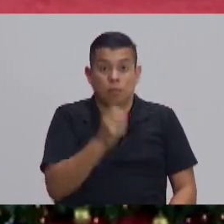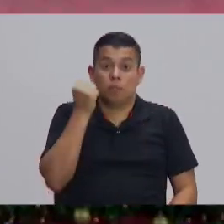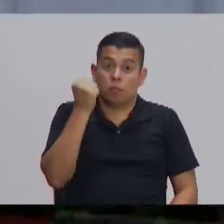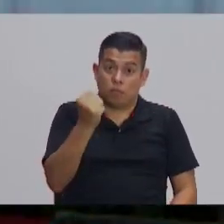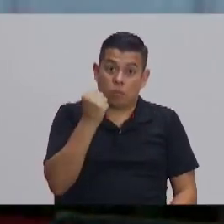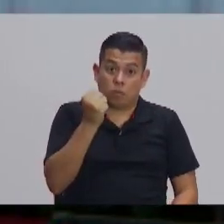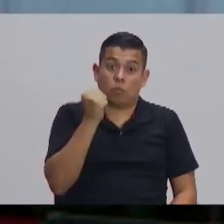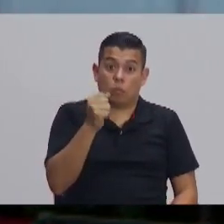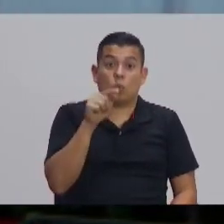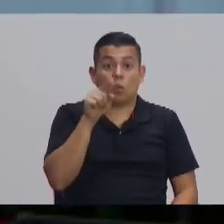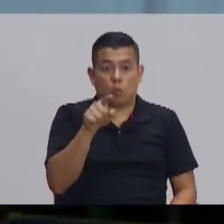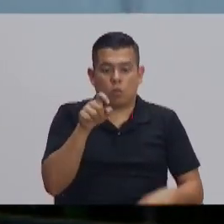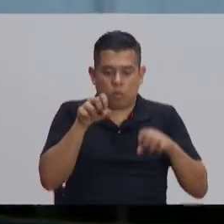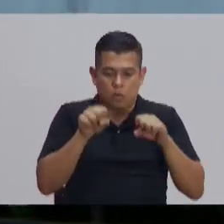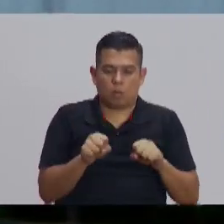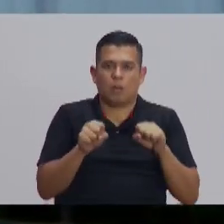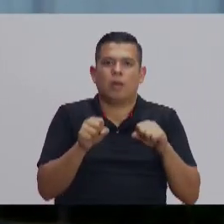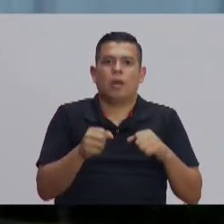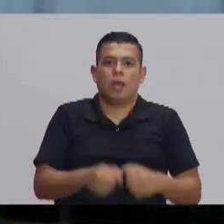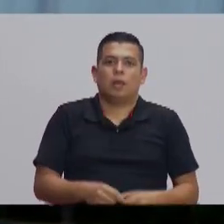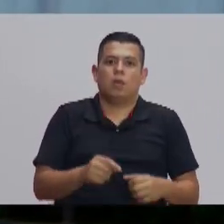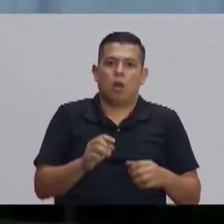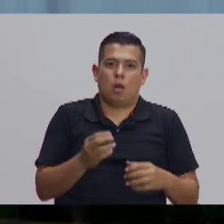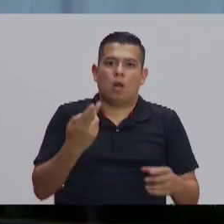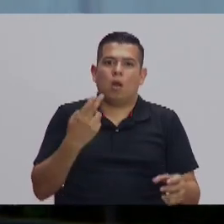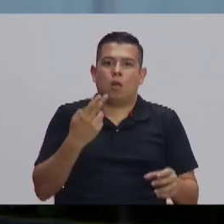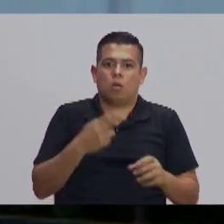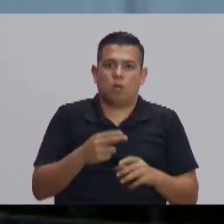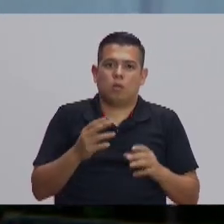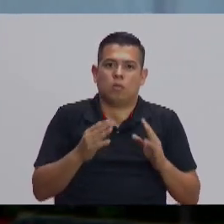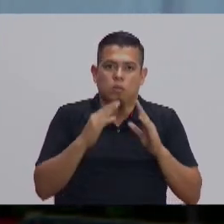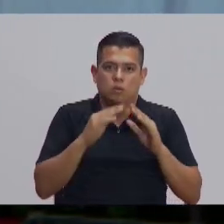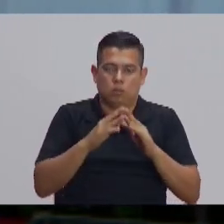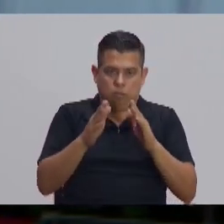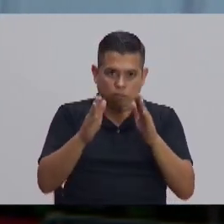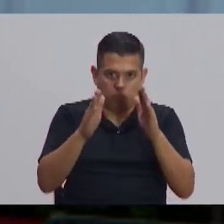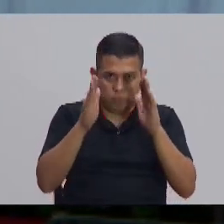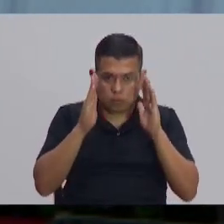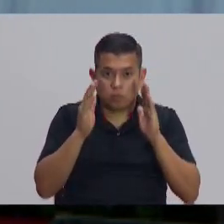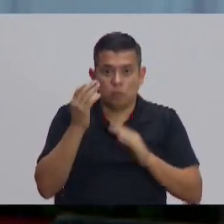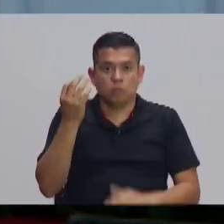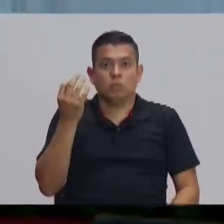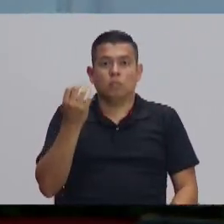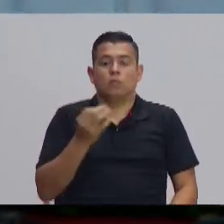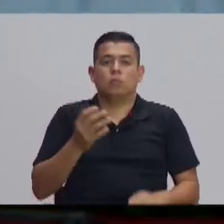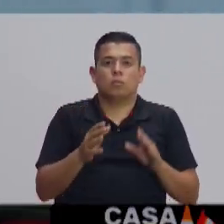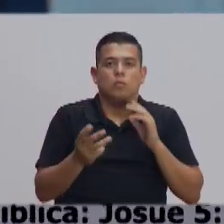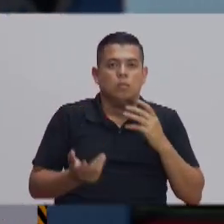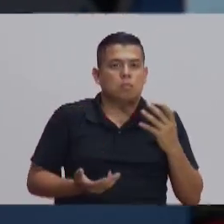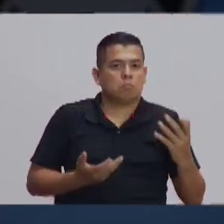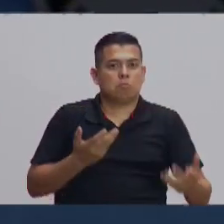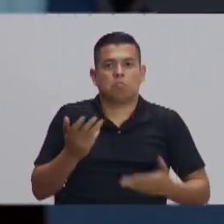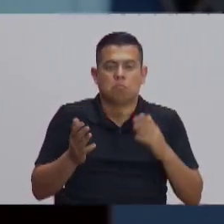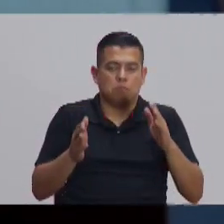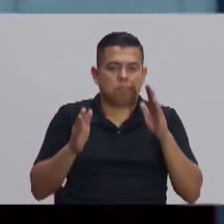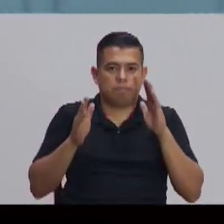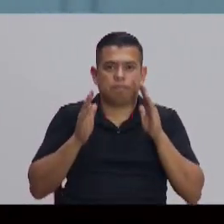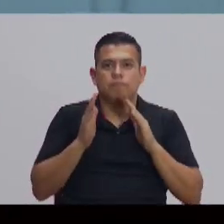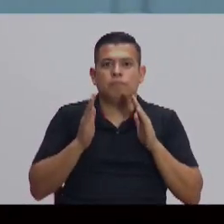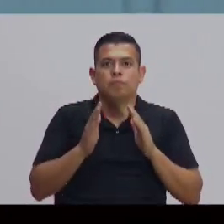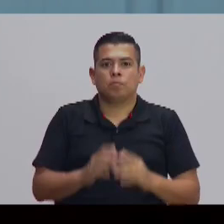importante que si tú estás sentado aquí partícipes del culto partícipes del servicio